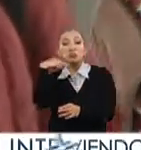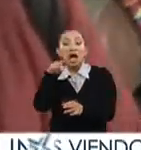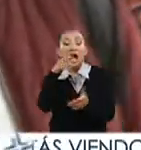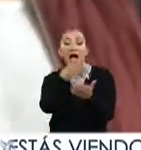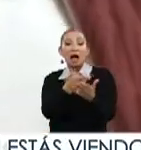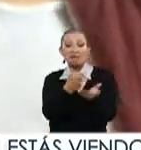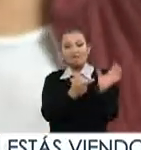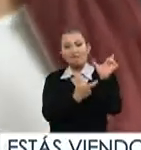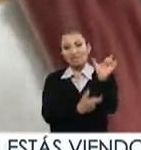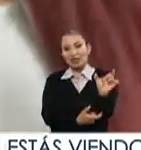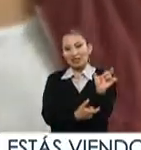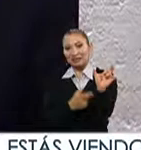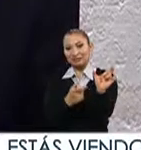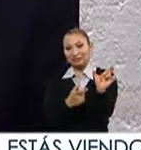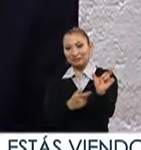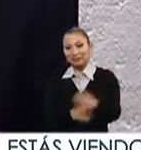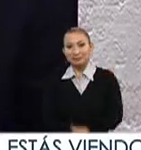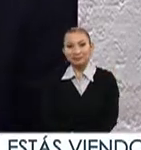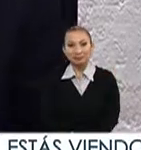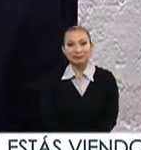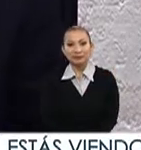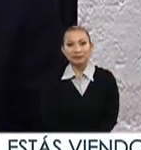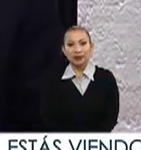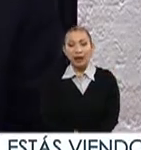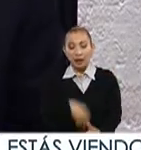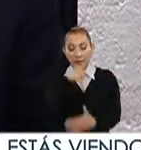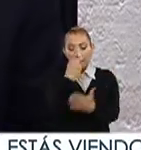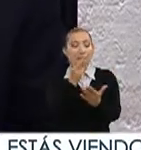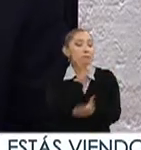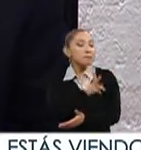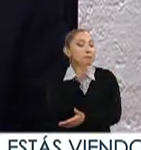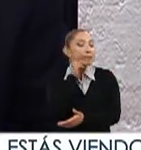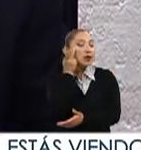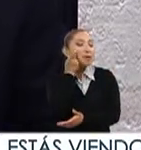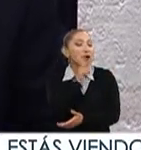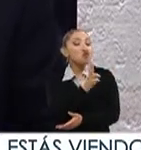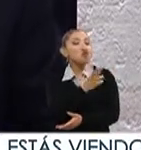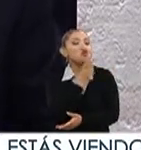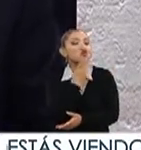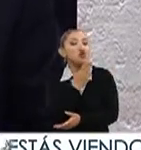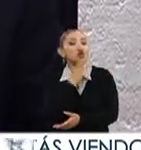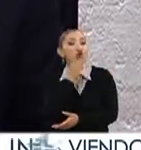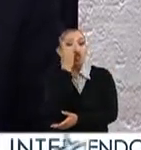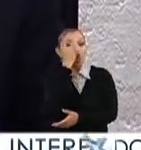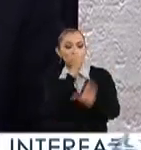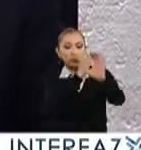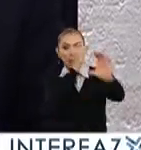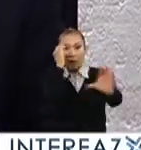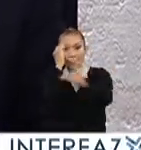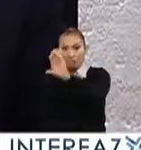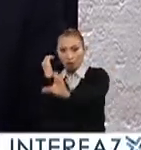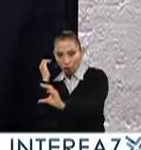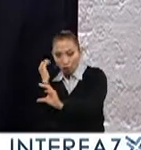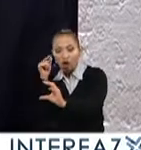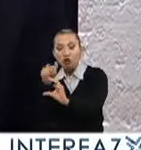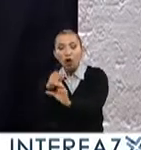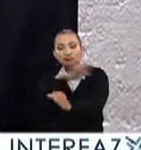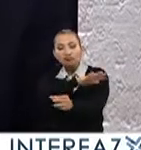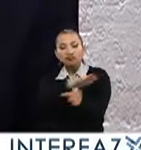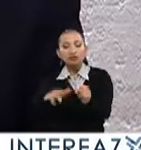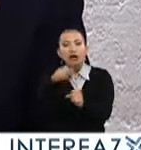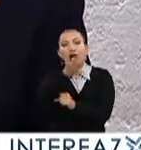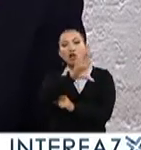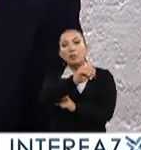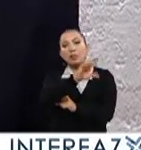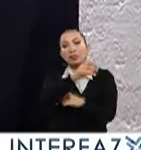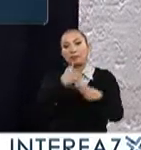viaje, presentando su credencial. El plan piloto contempla el uso de 2 autobuses con capacidad